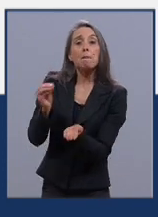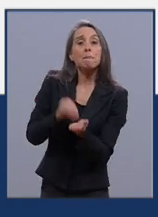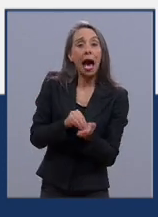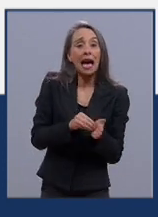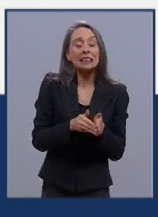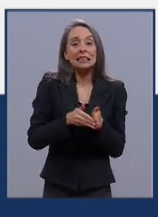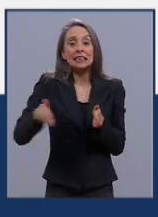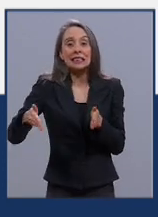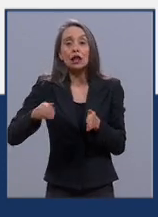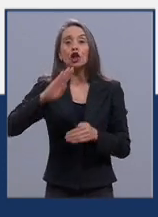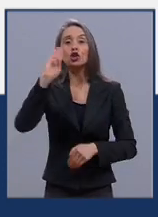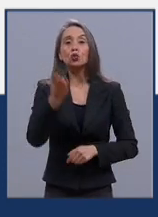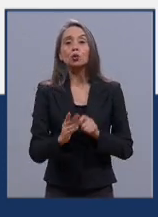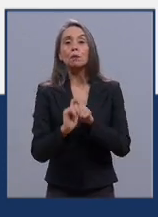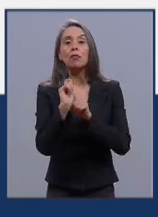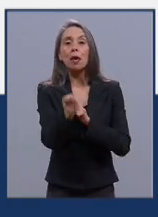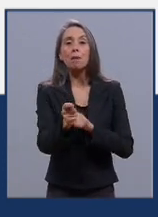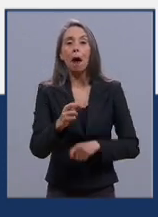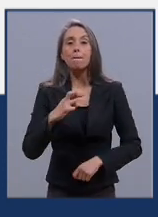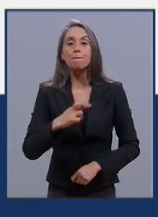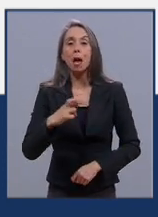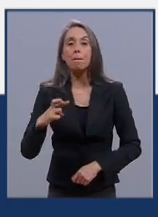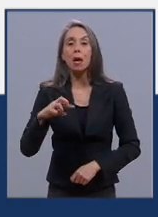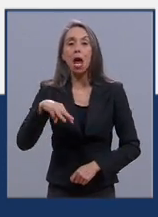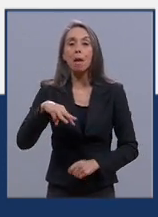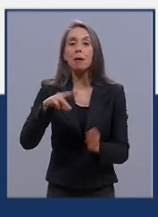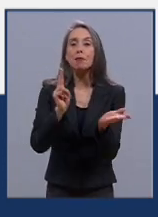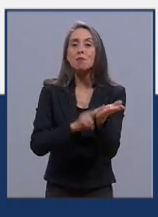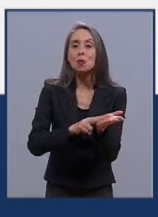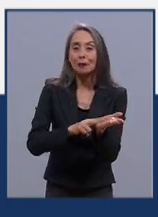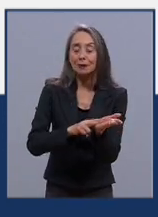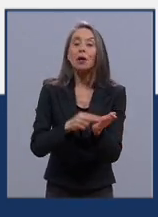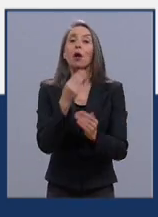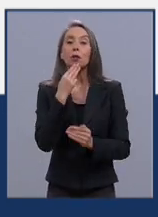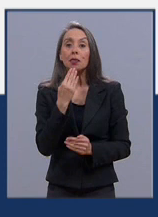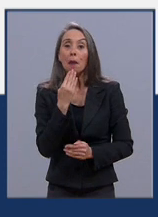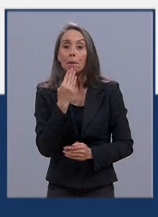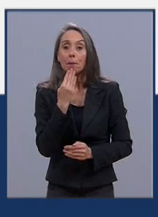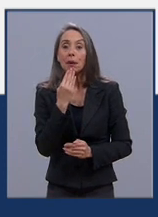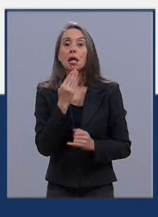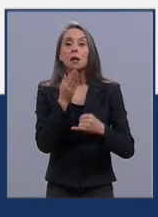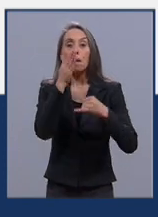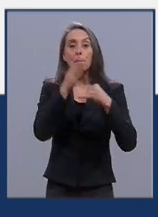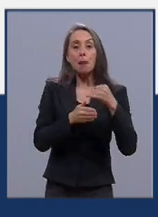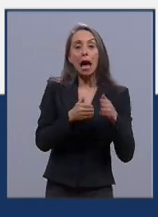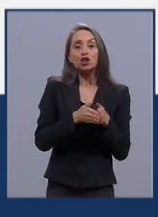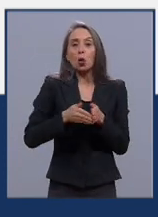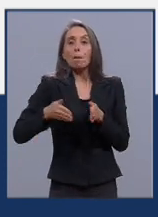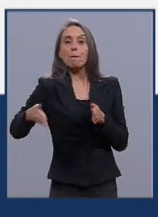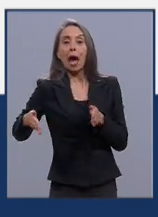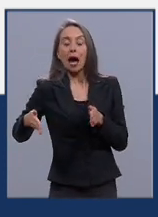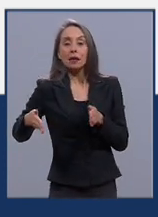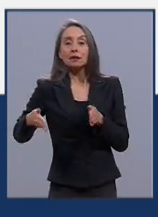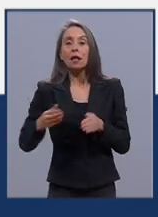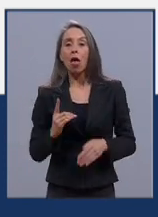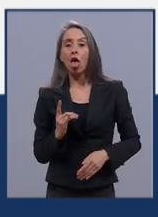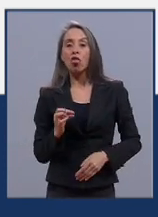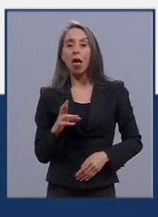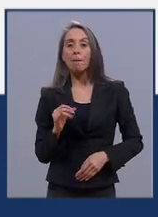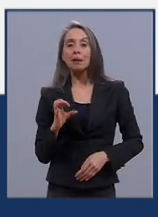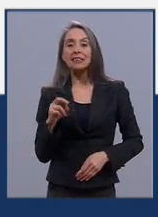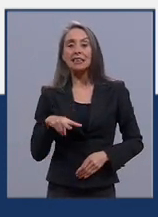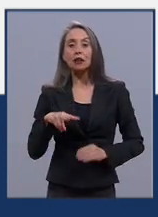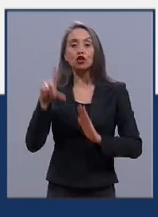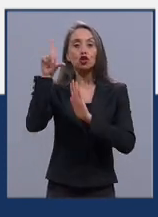de la suspensión del pago del pp m y también la ampliación del plazo para la depreciación instantánea